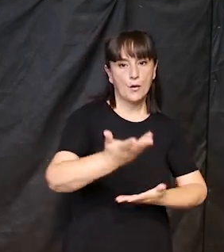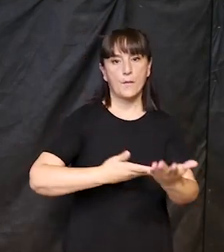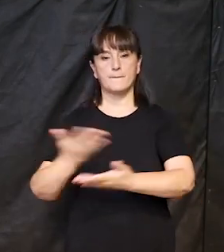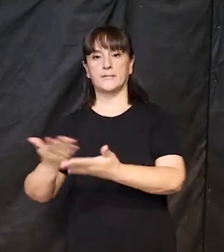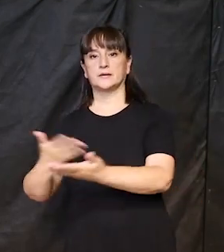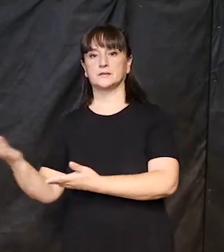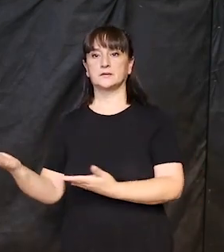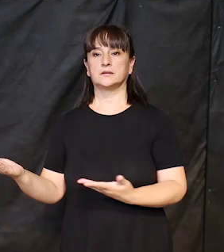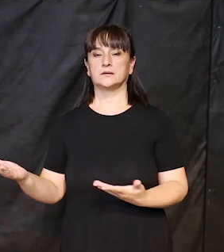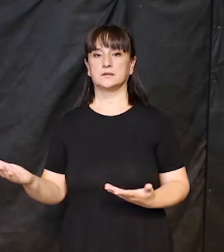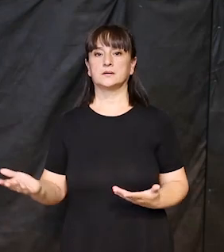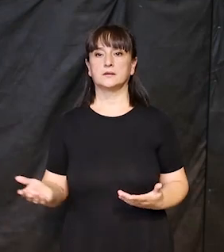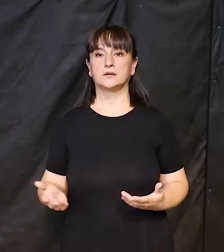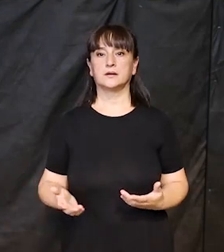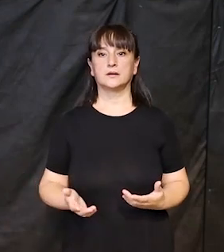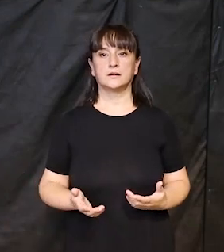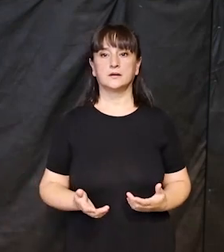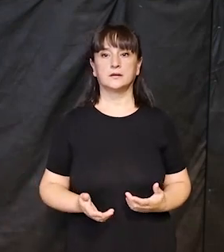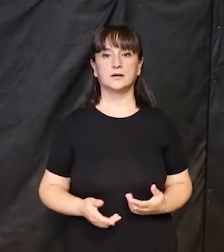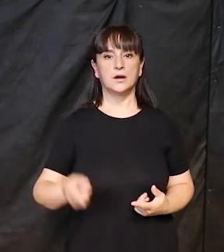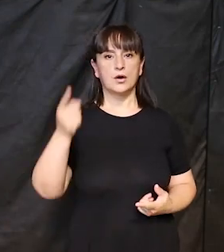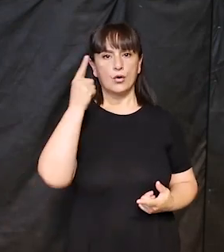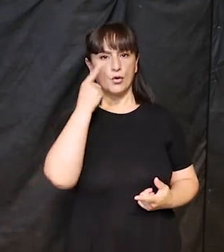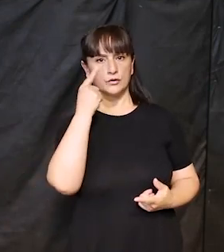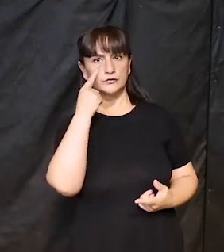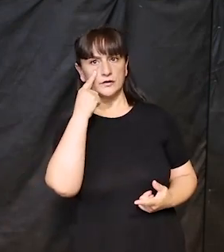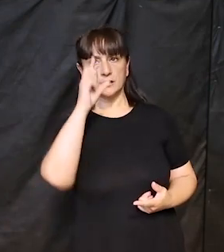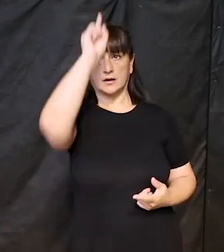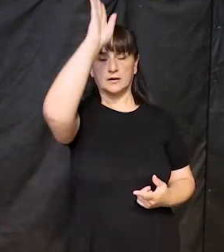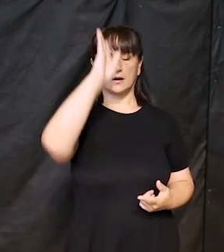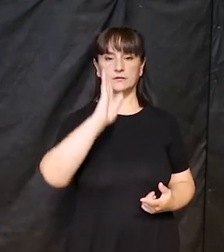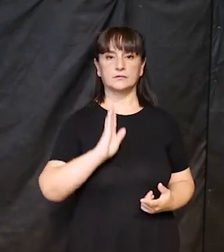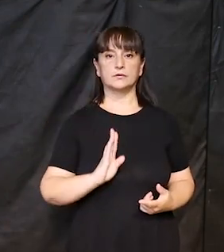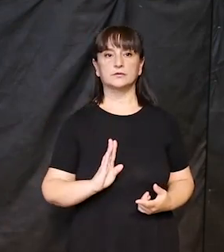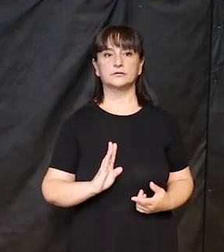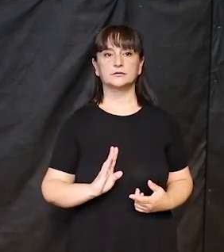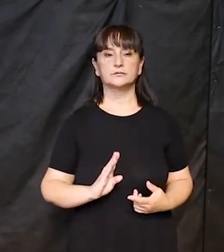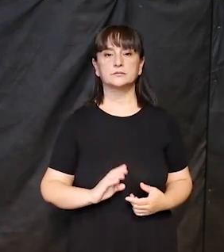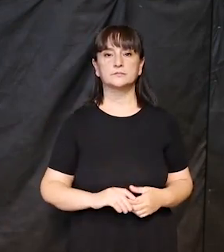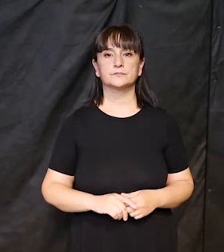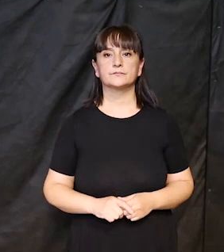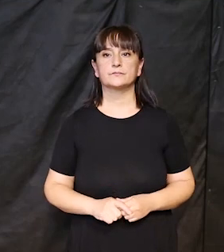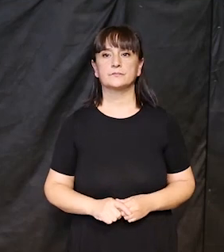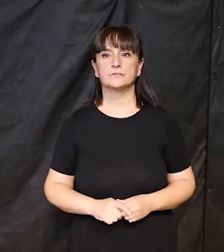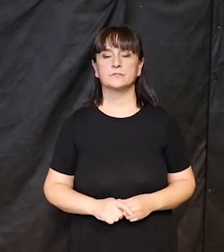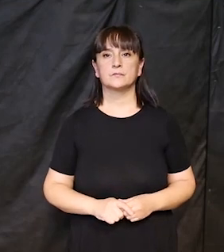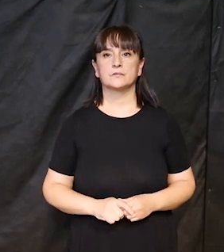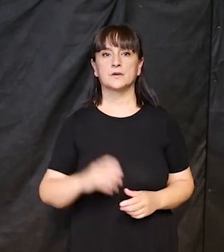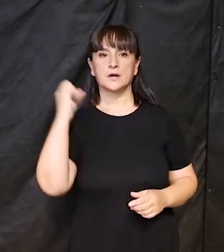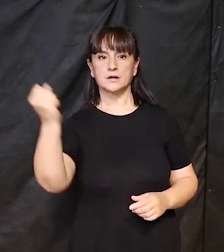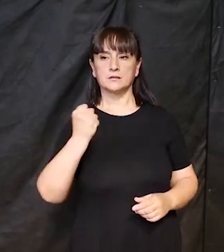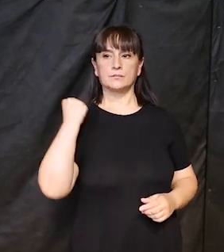impartida con valores con principios con poder ayudarles pero también la gente que nos rodea